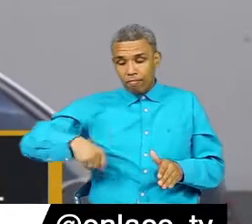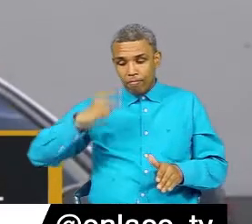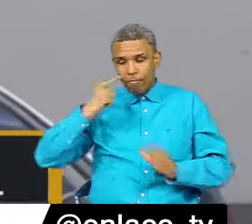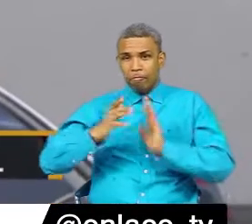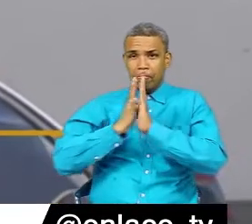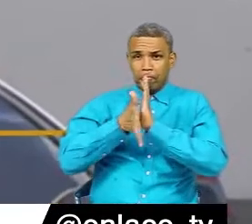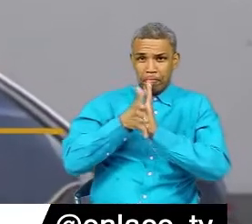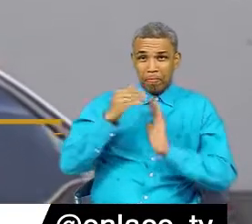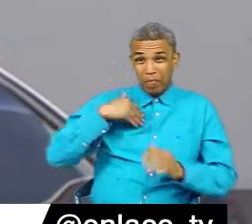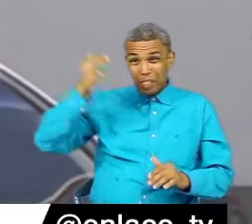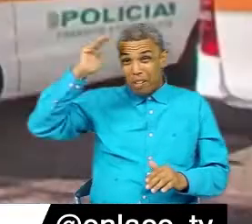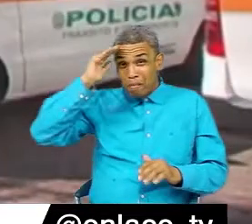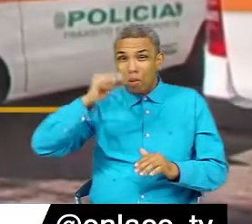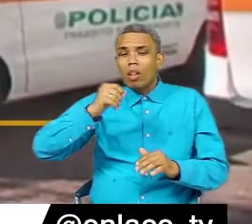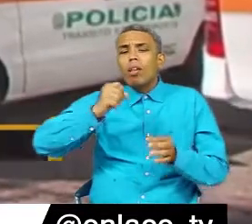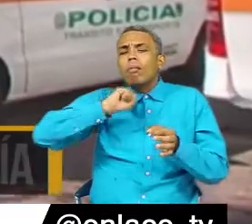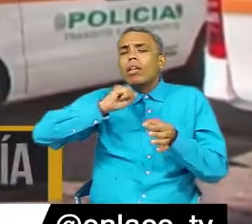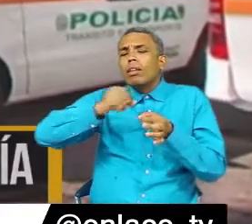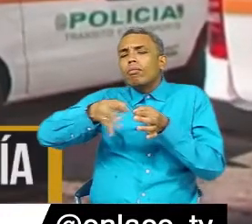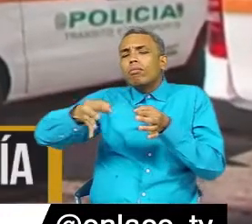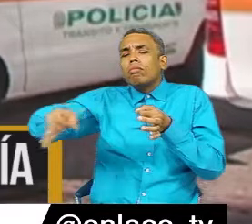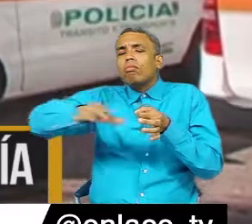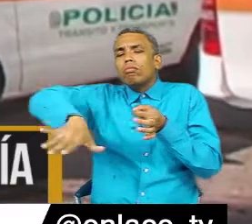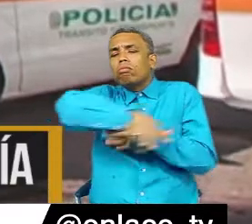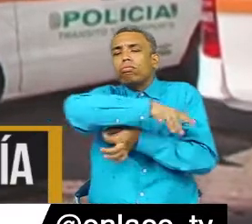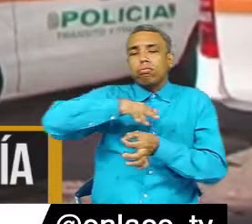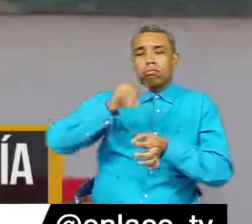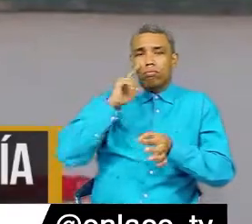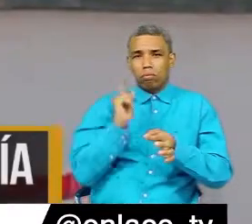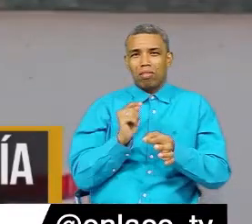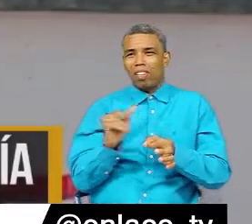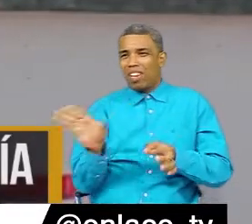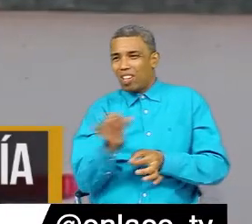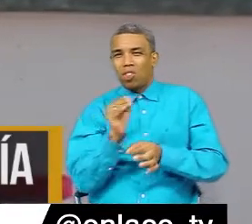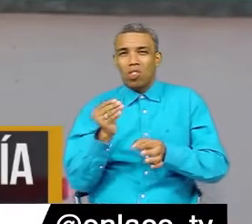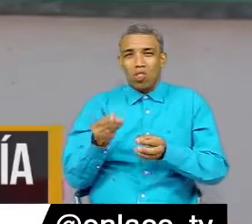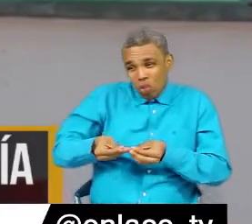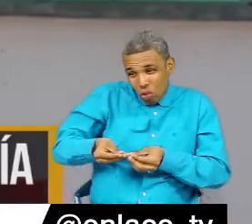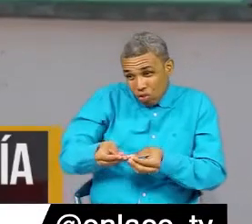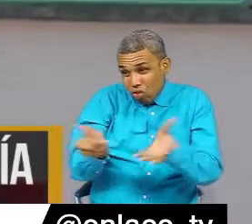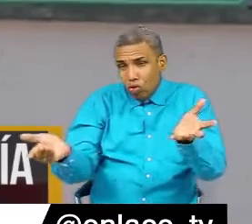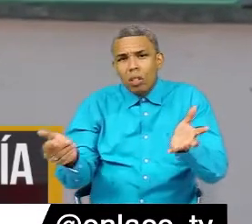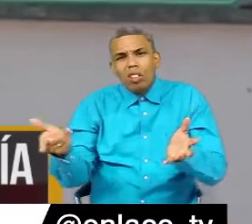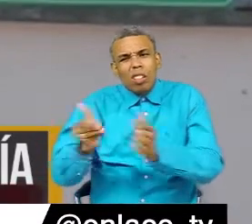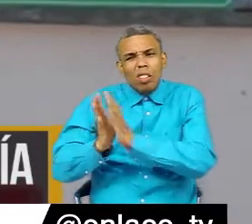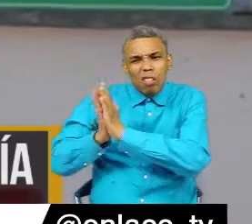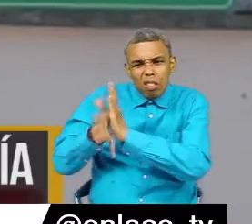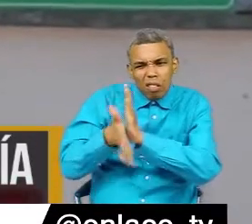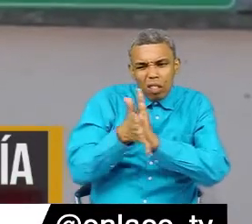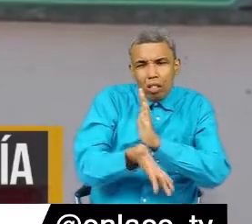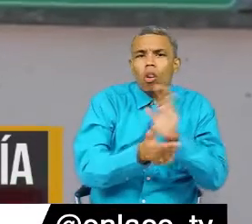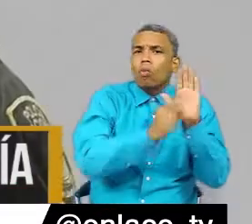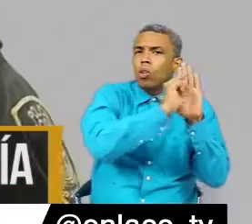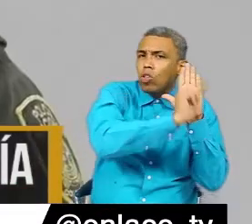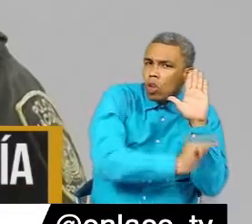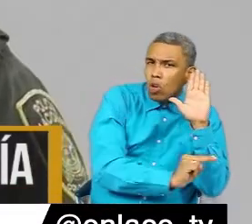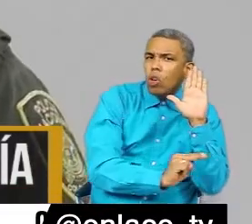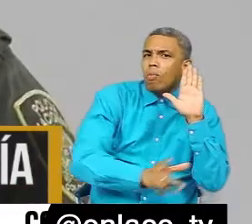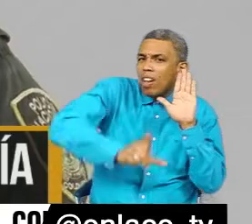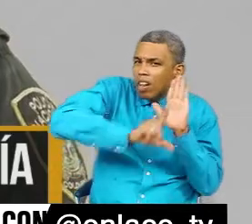Departamento de Policía del Magdalena Medio, es el encargado de entregarle a los ciudadanos en el puerto petrolero la información del Código Nacional de Policía.